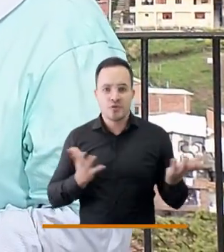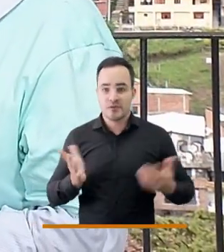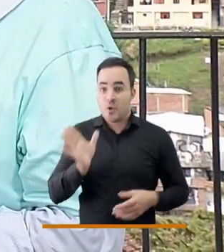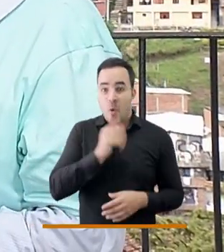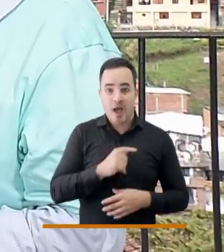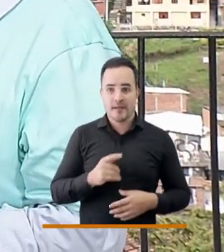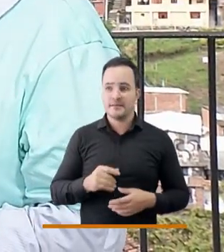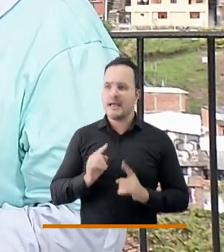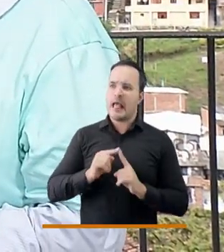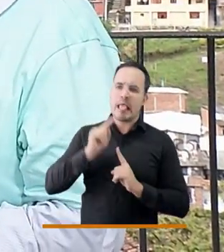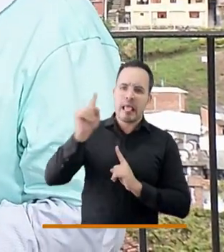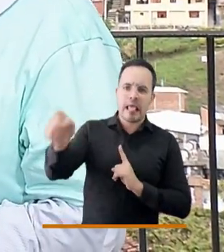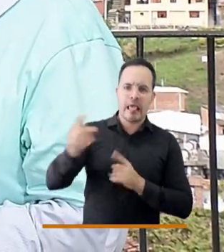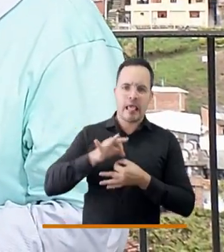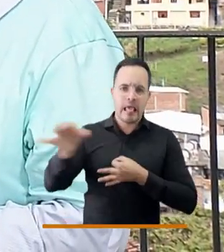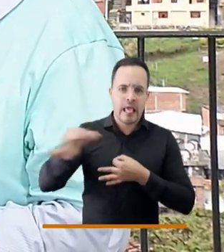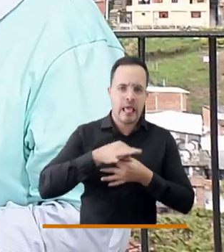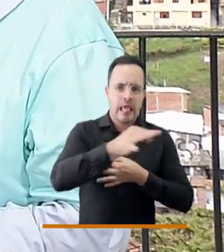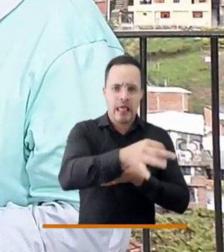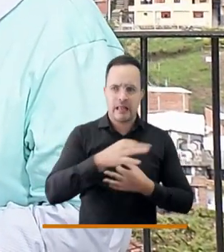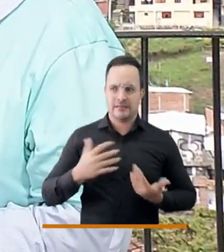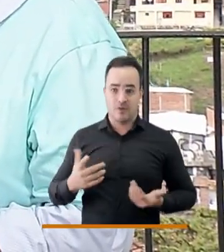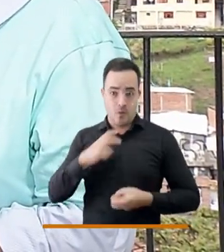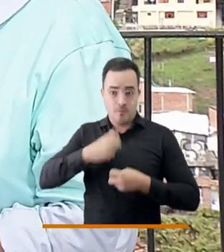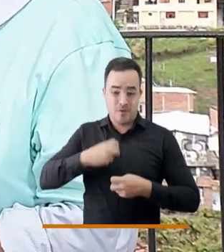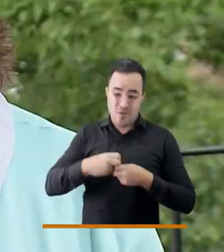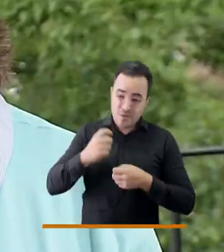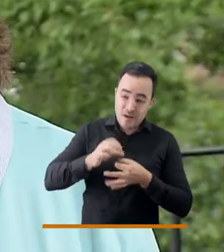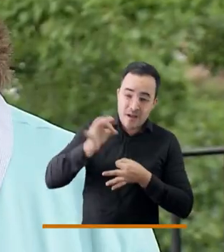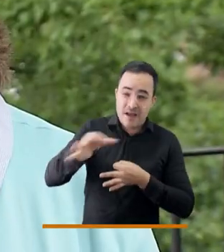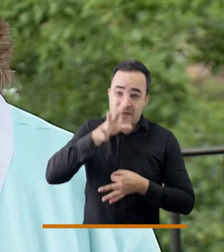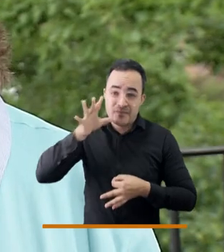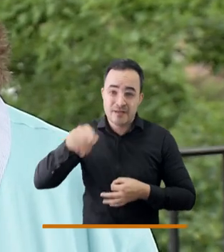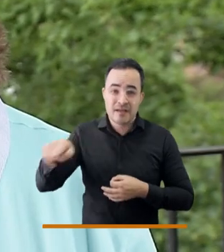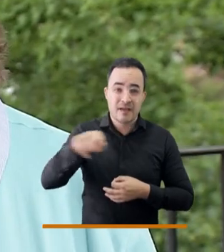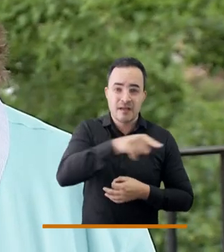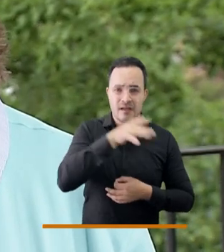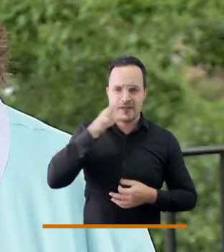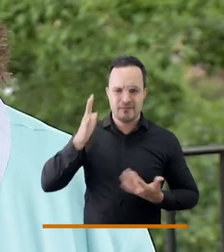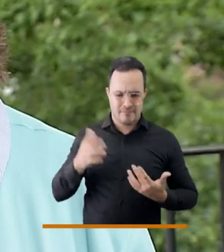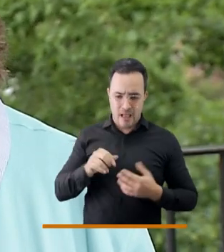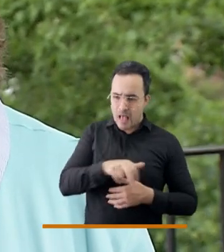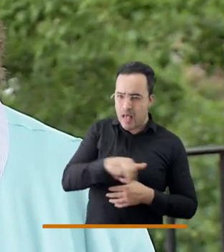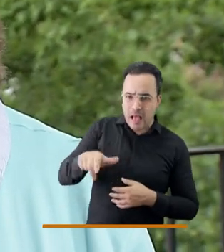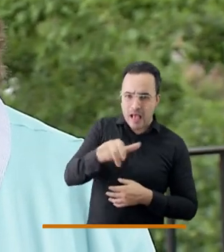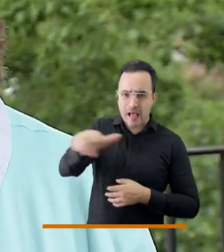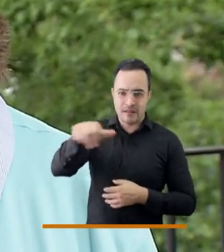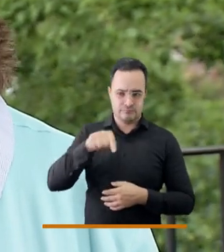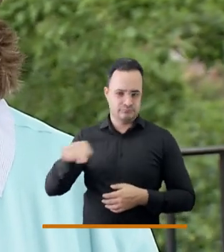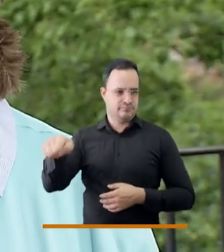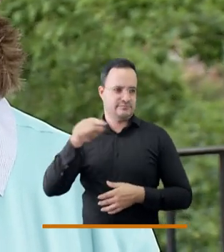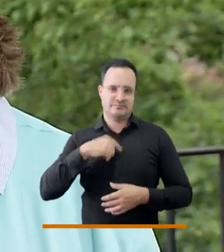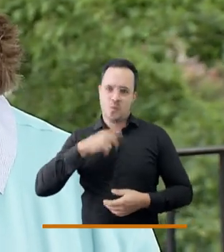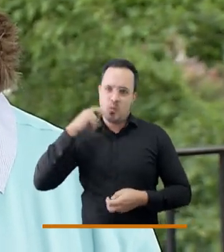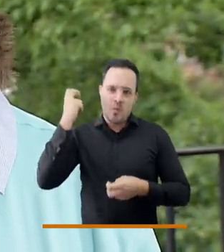cupos en las veredas, exponiendo sus vidas al viajar por unas vías